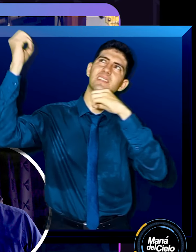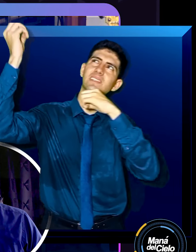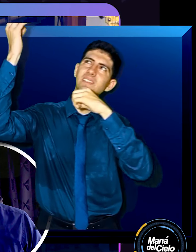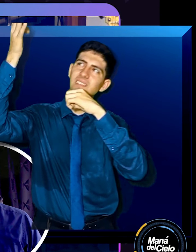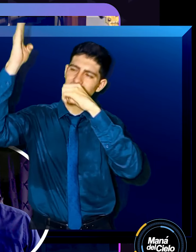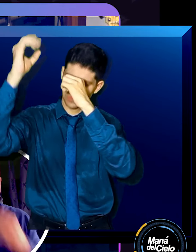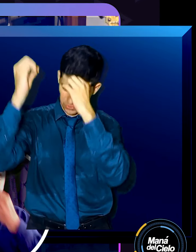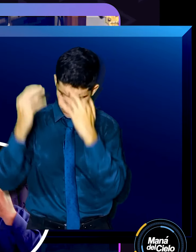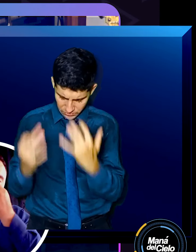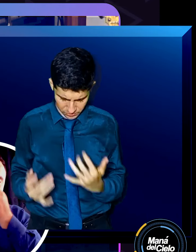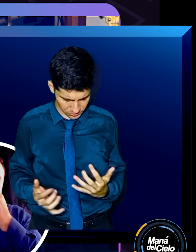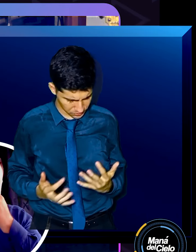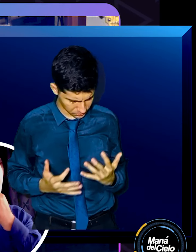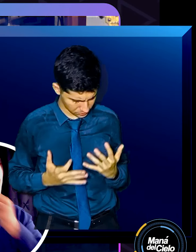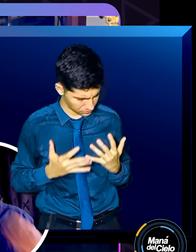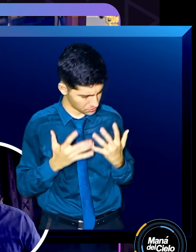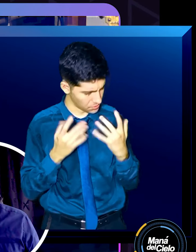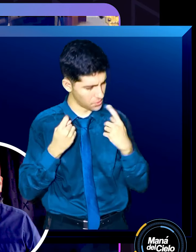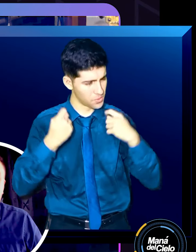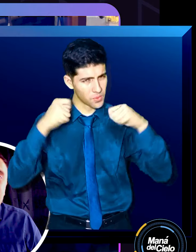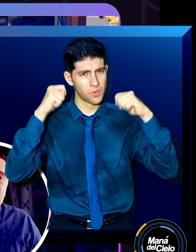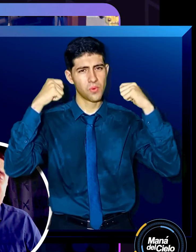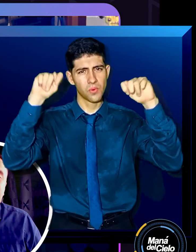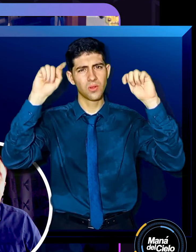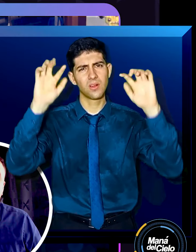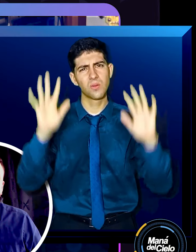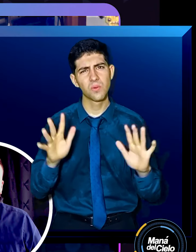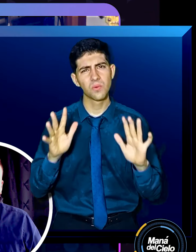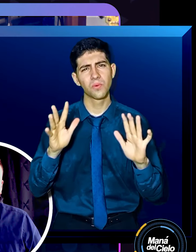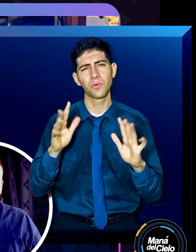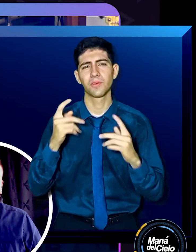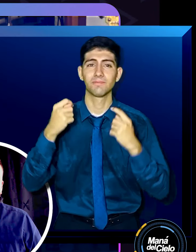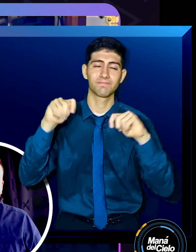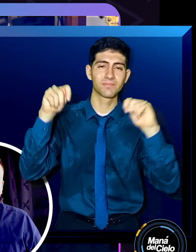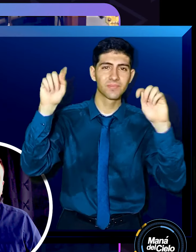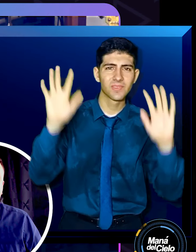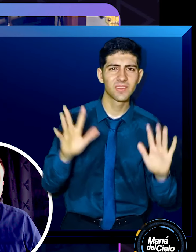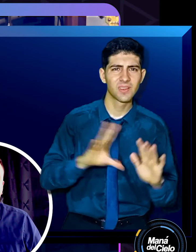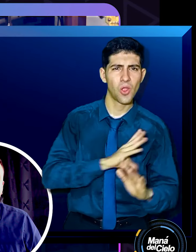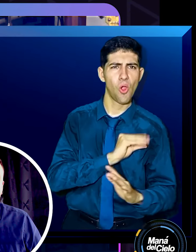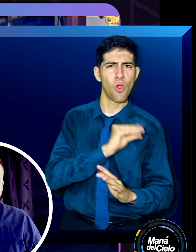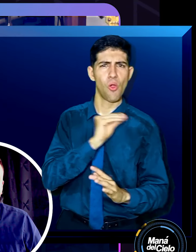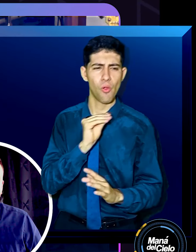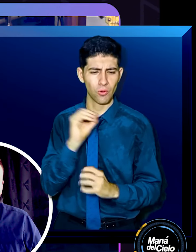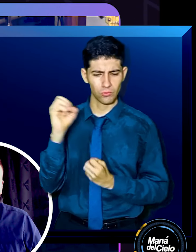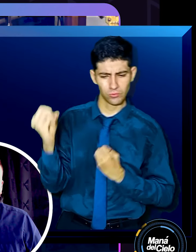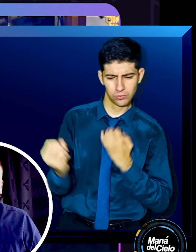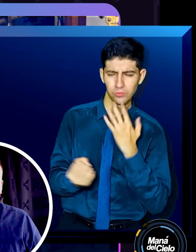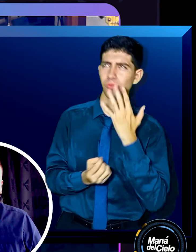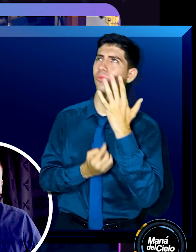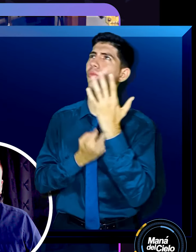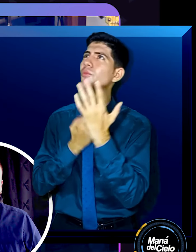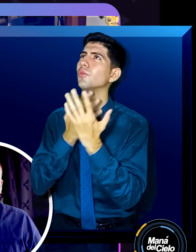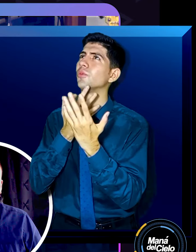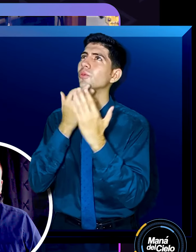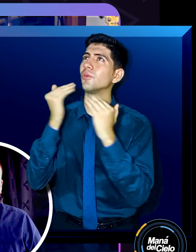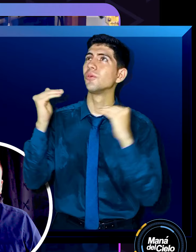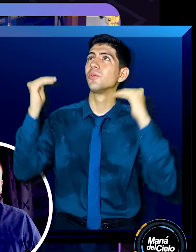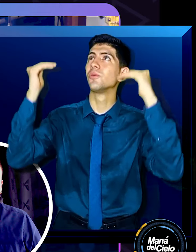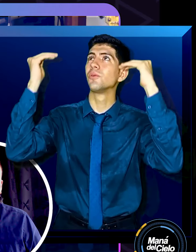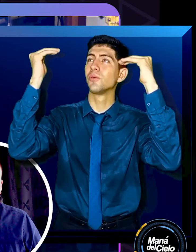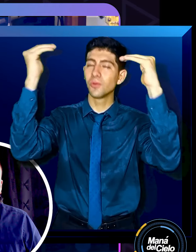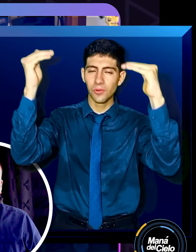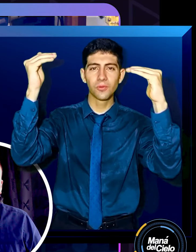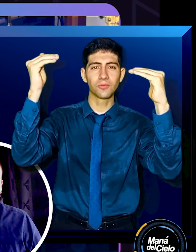el Santo de Israel. Aleluya. Sacaréis con regocijo y con gozo aguas de